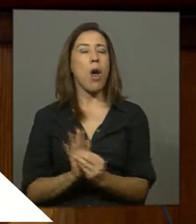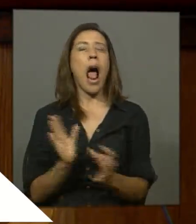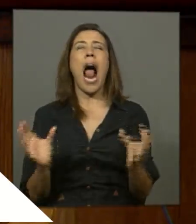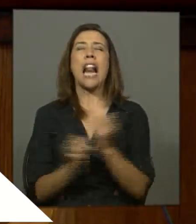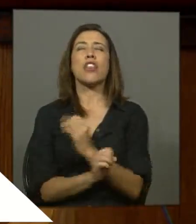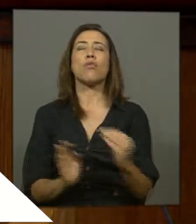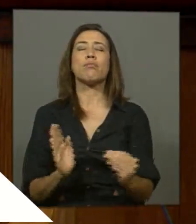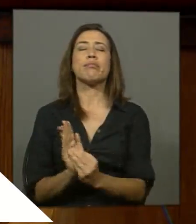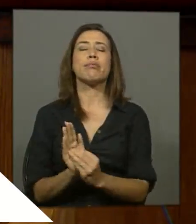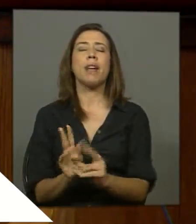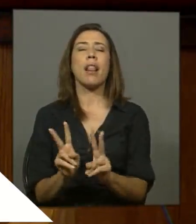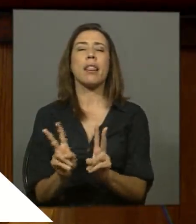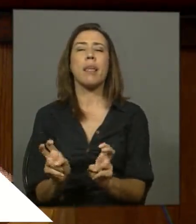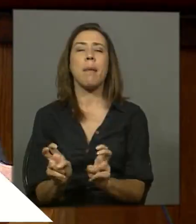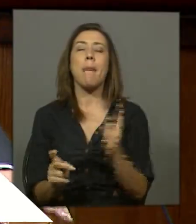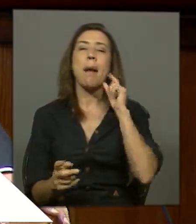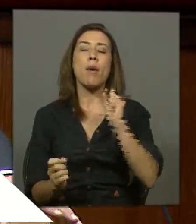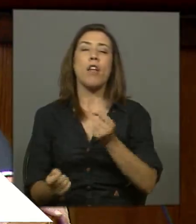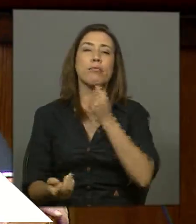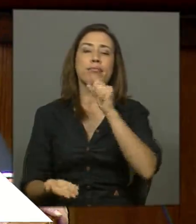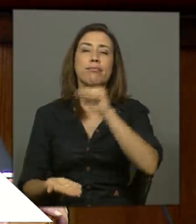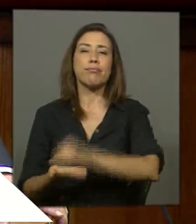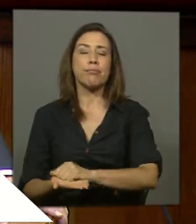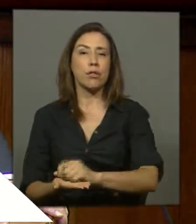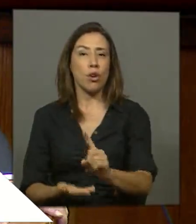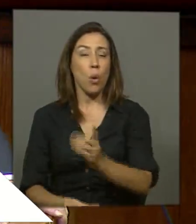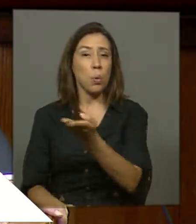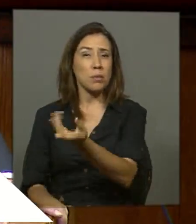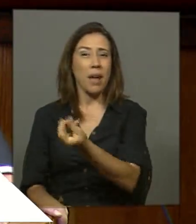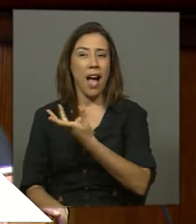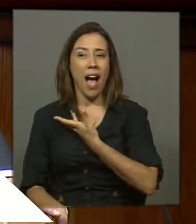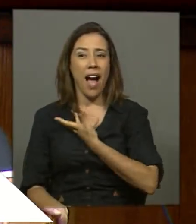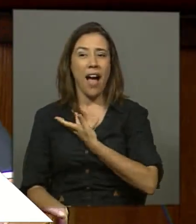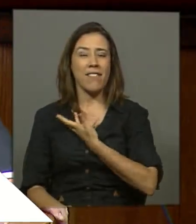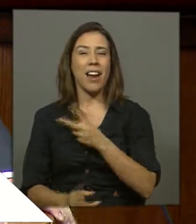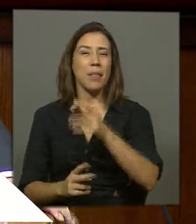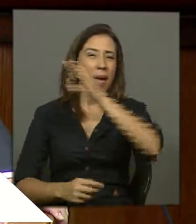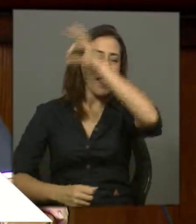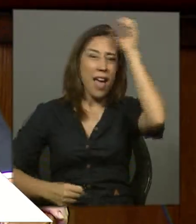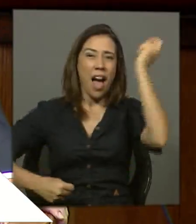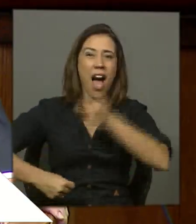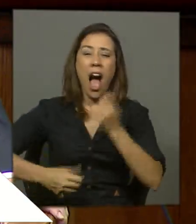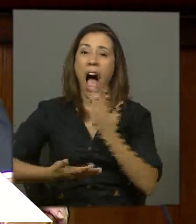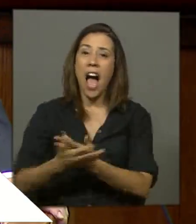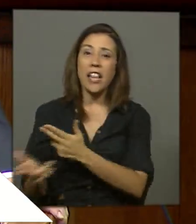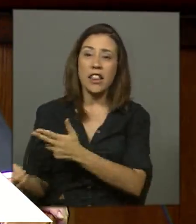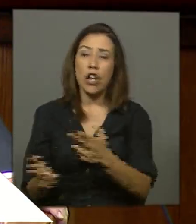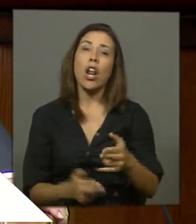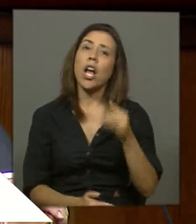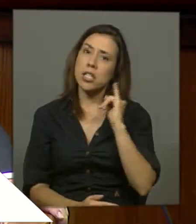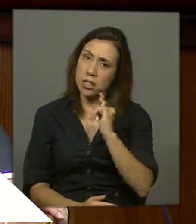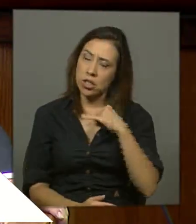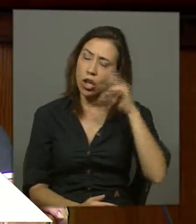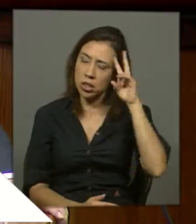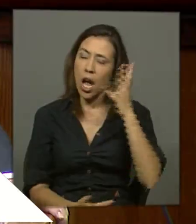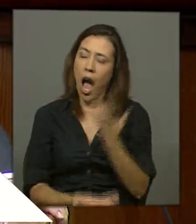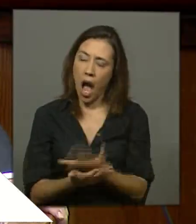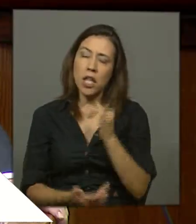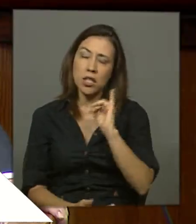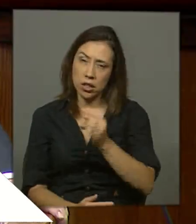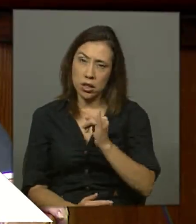acto para los efectos de querellarse ahora bien usted me dice la en la alía hay terrorismo Claro que hay